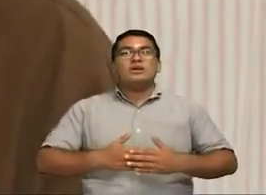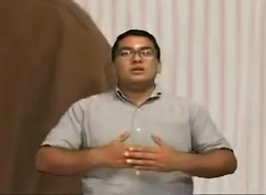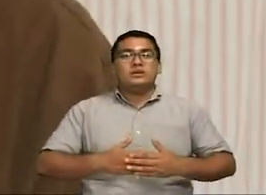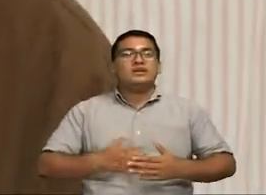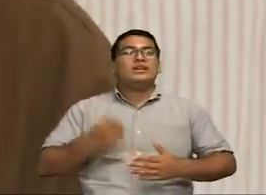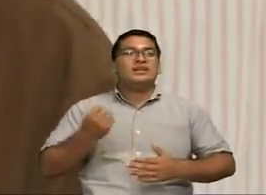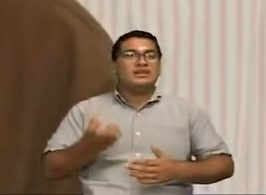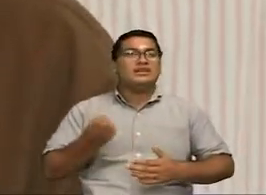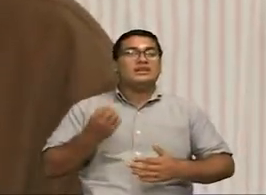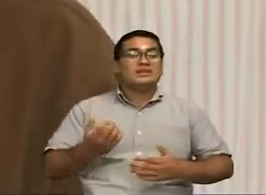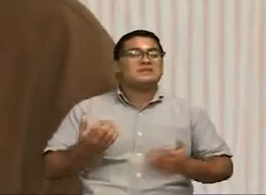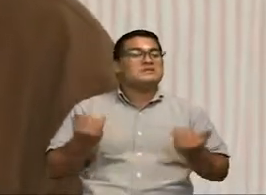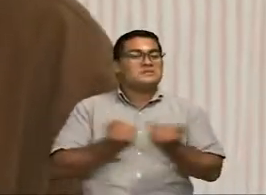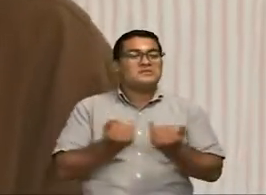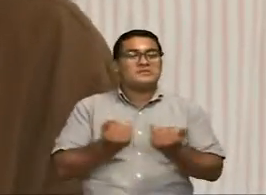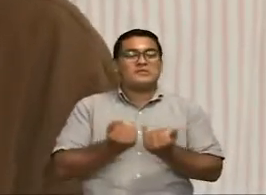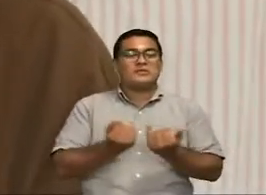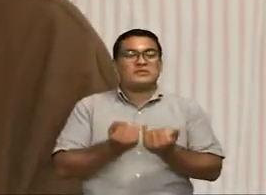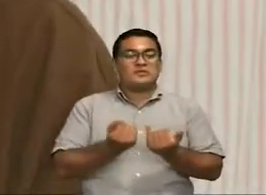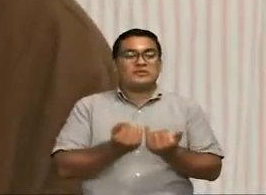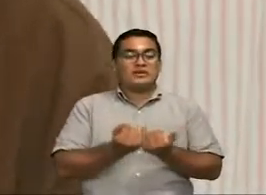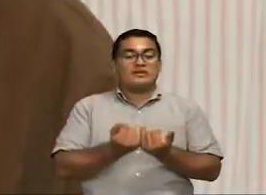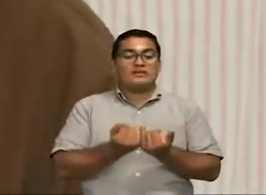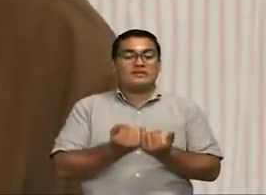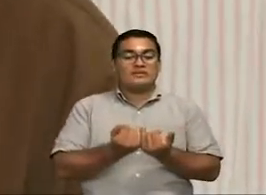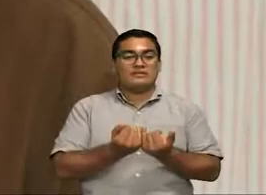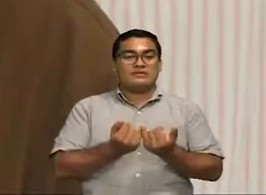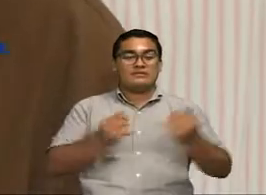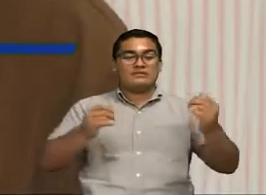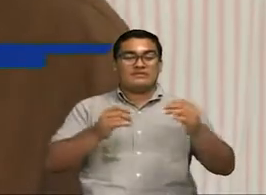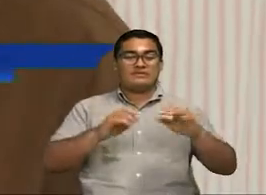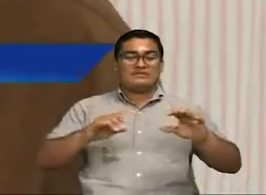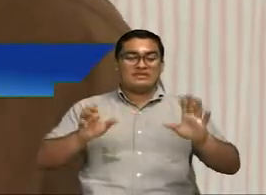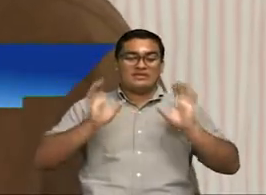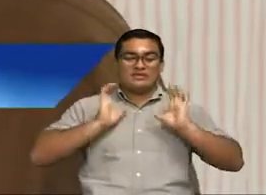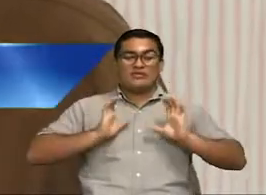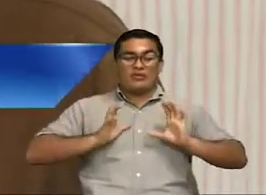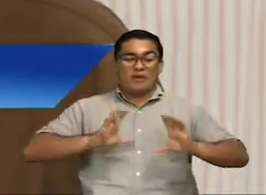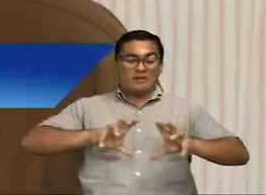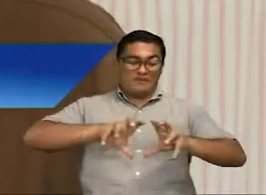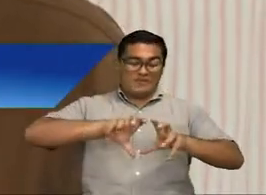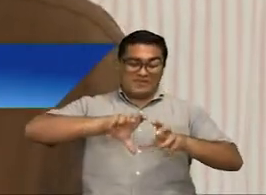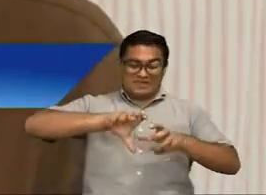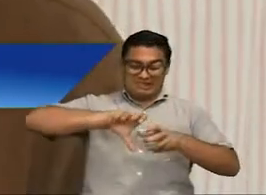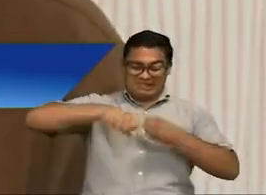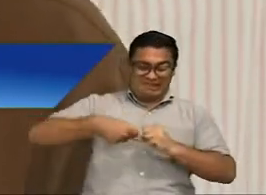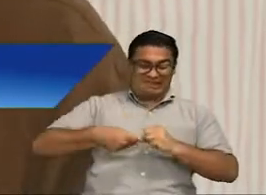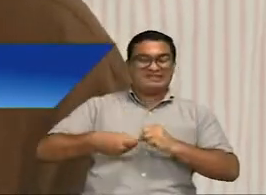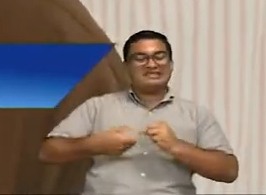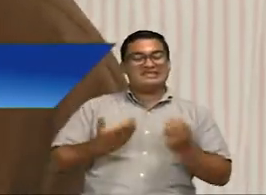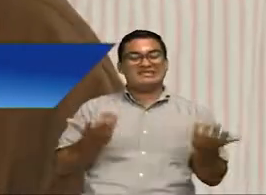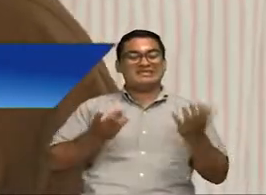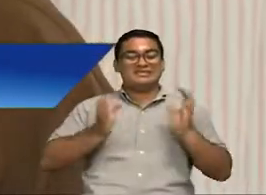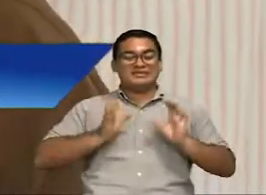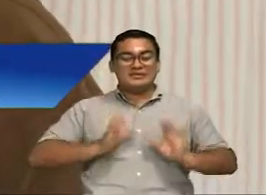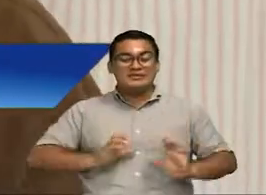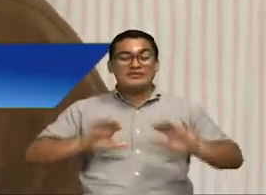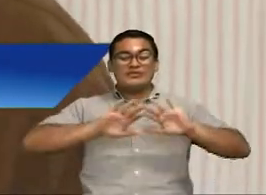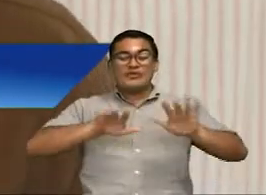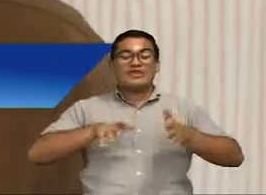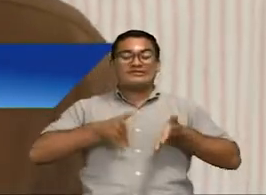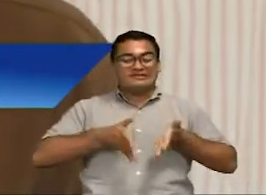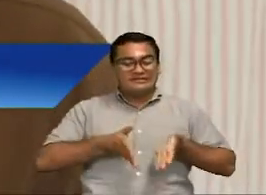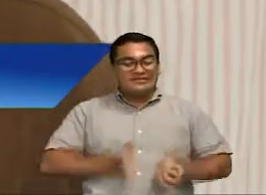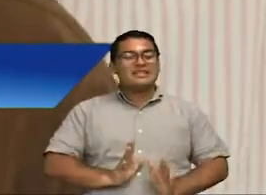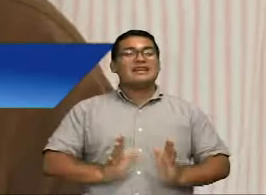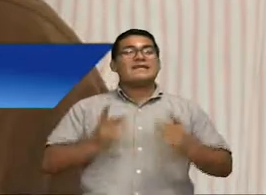parto equivale a como que le hagan una fractura de 200 huesos. Entonces, para darle más